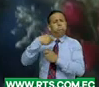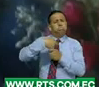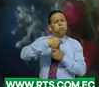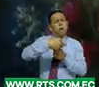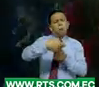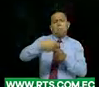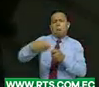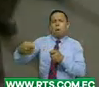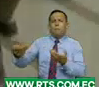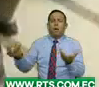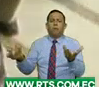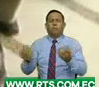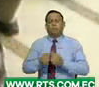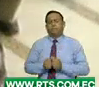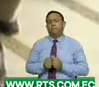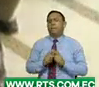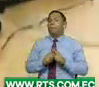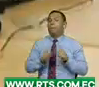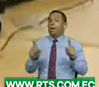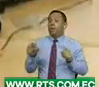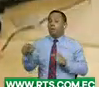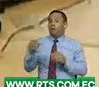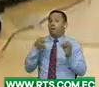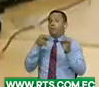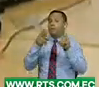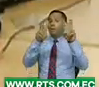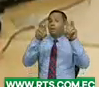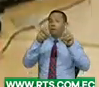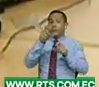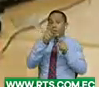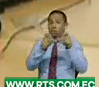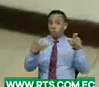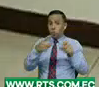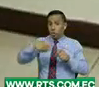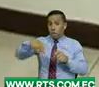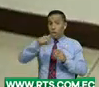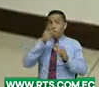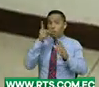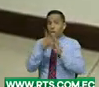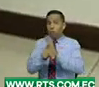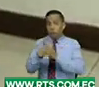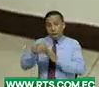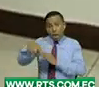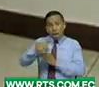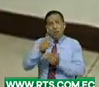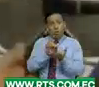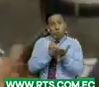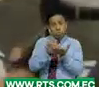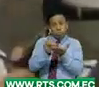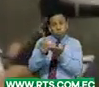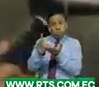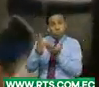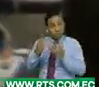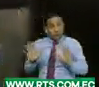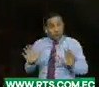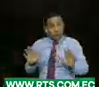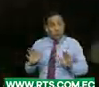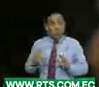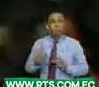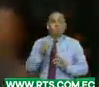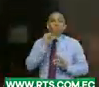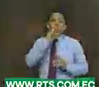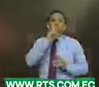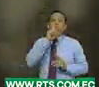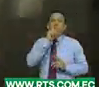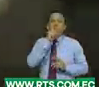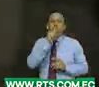sin embargo no puntualizó si aquellos funcionarios investigados ya fueron separados de sus cargos lo que sí dijo fue que ha solicitado un